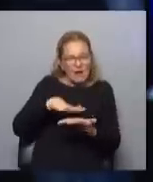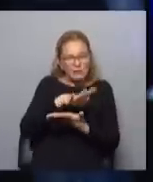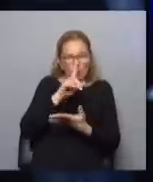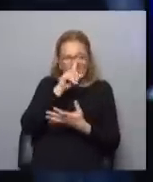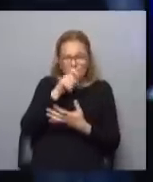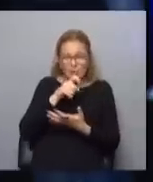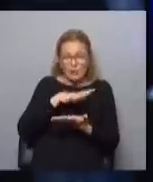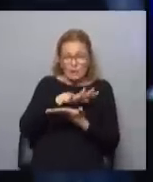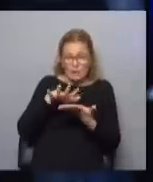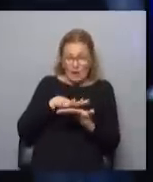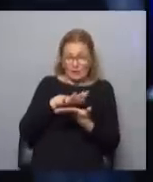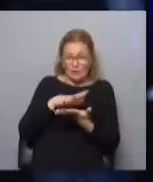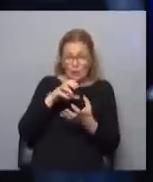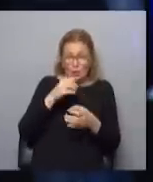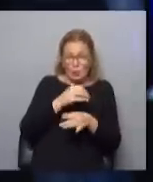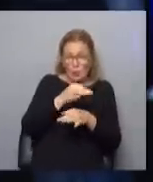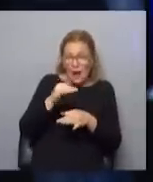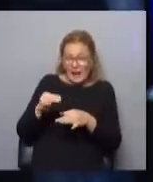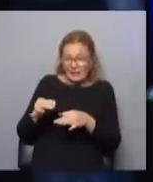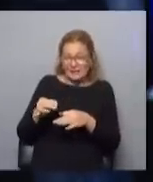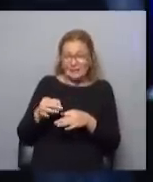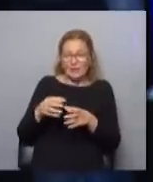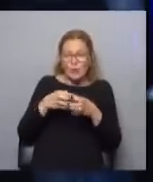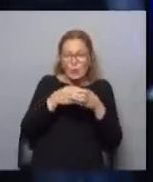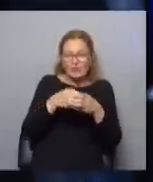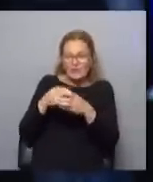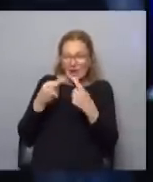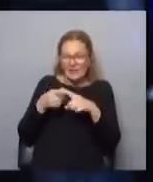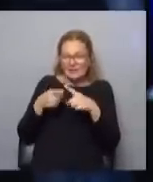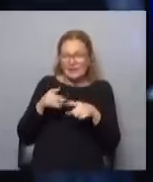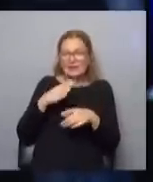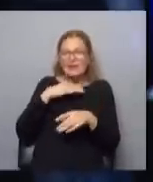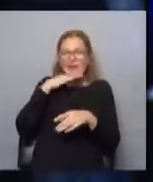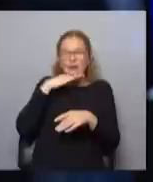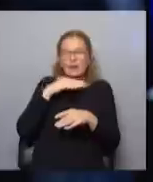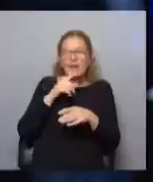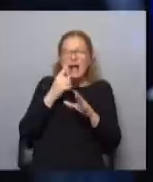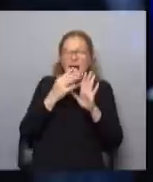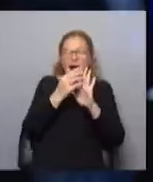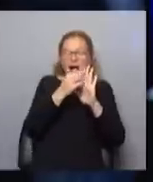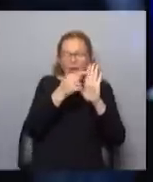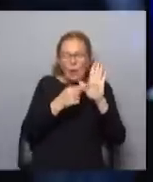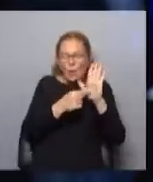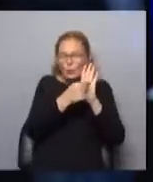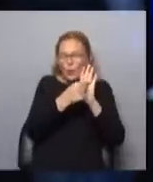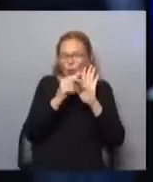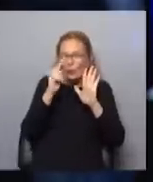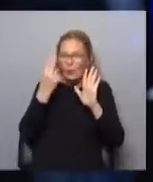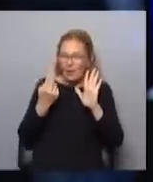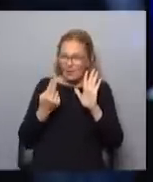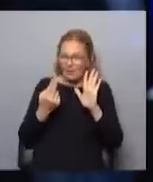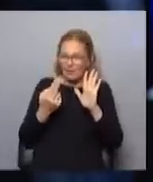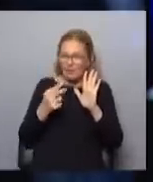el territorio son las localidades de calderón es el territorio es cada rincón del país y cuando